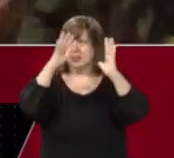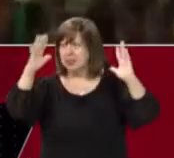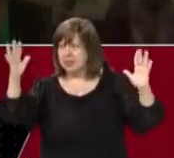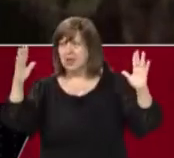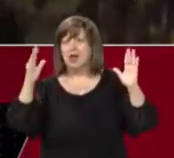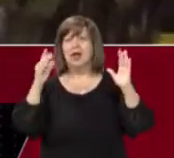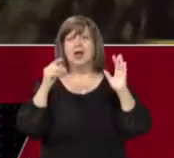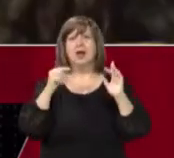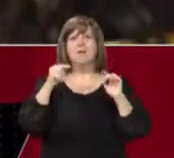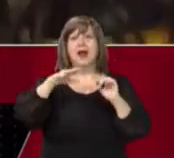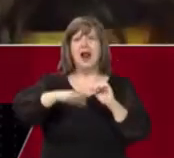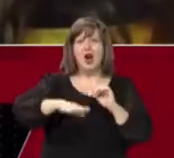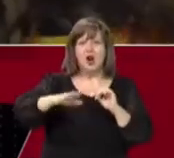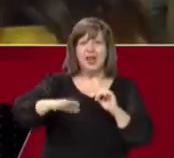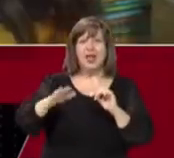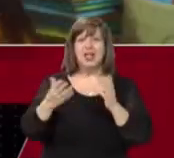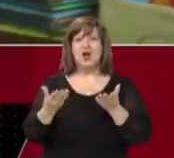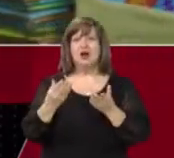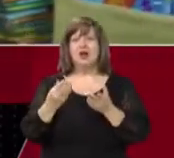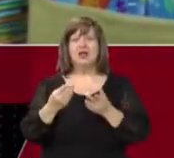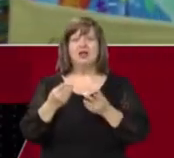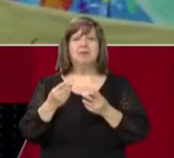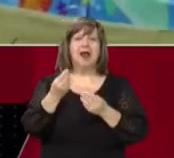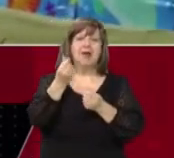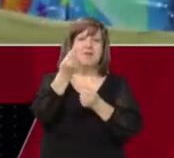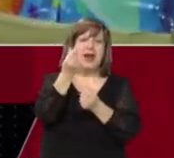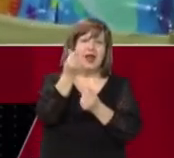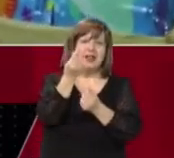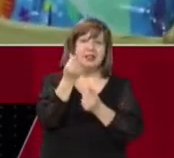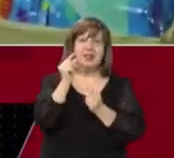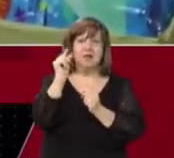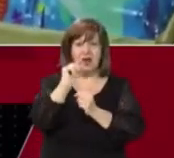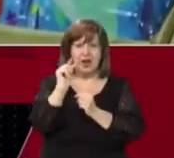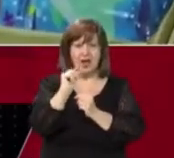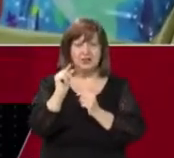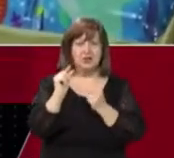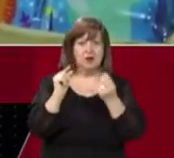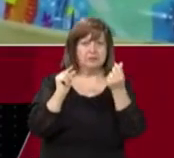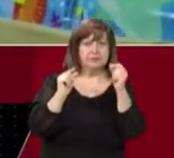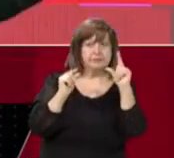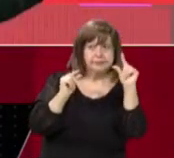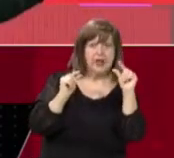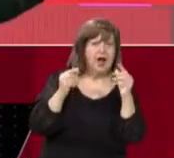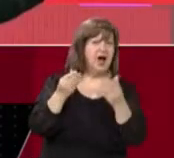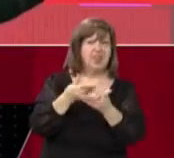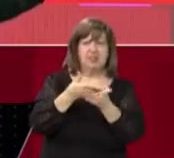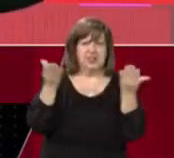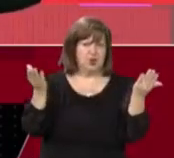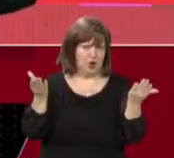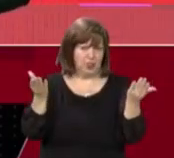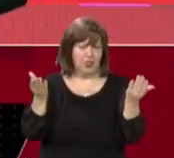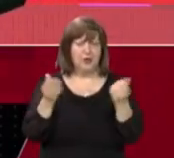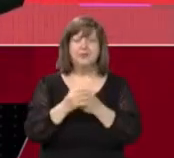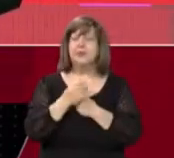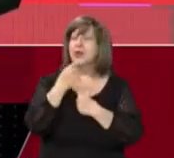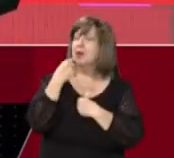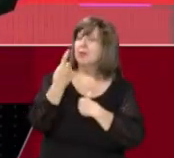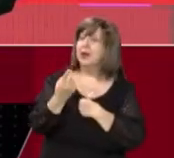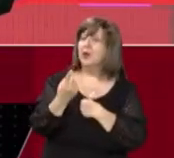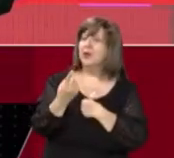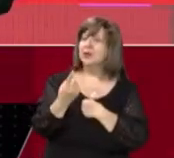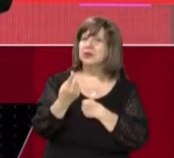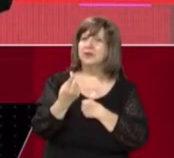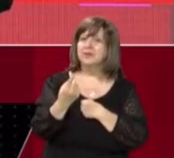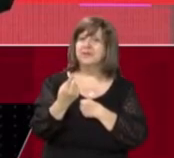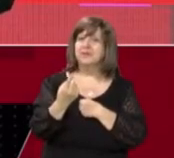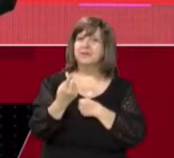chiquito y para los que pueden darse el lujo de algo mejor. Me encanta. Julián, escucho tu pregunta. Para los nostálgicos, hablando de literatura juvenil, ¿siguen existiendo los Elige